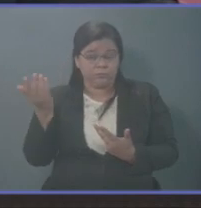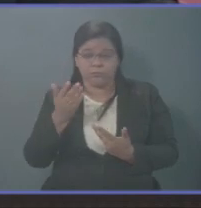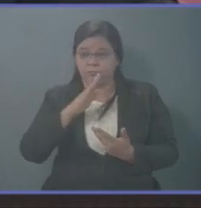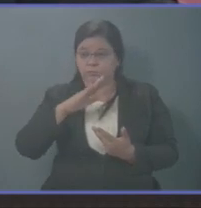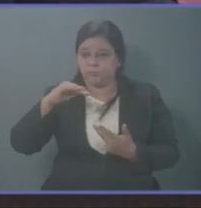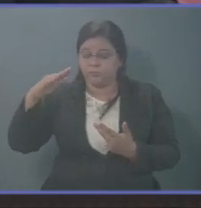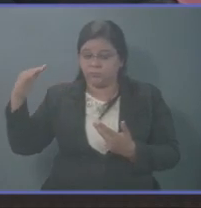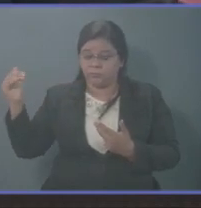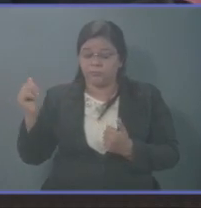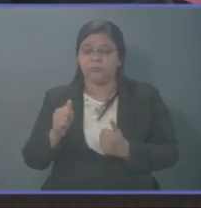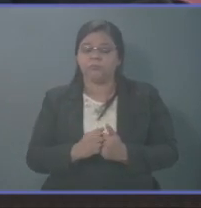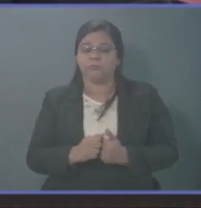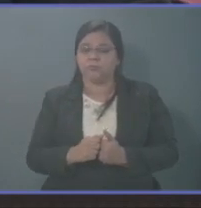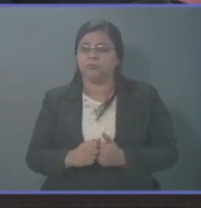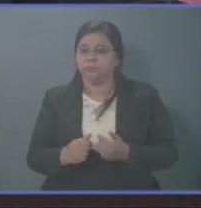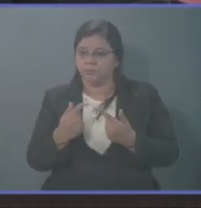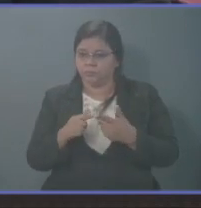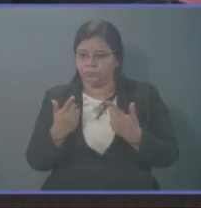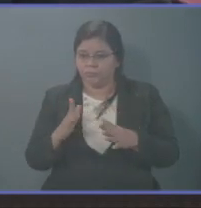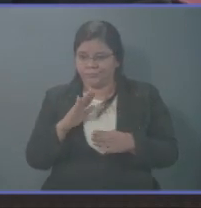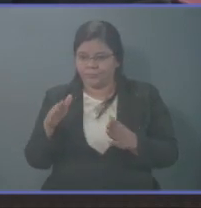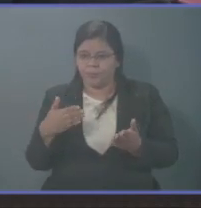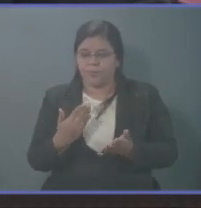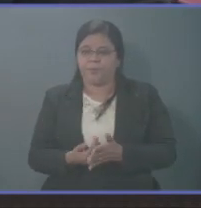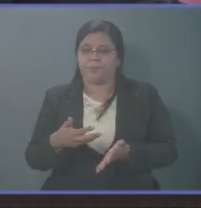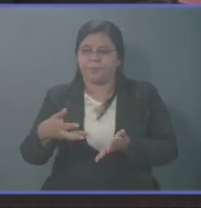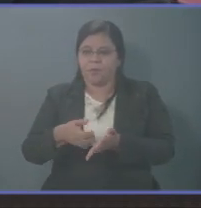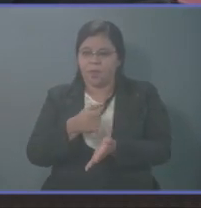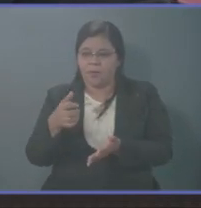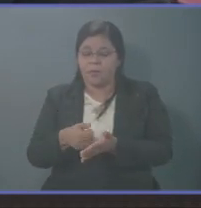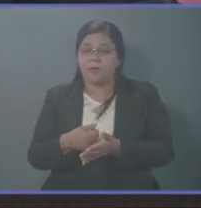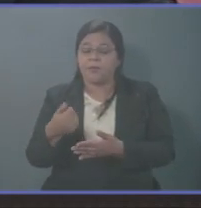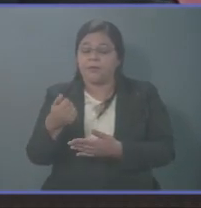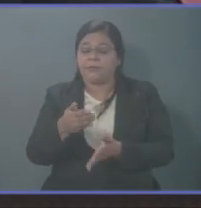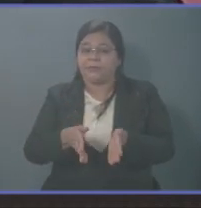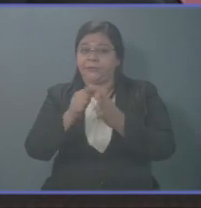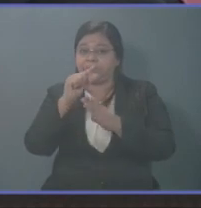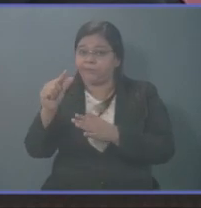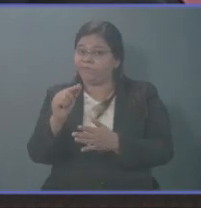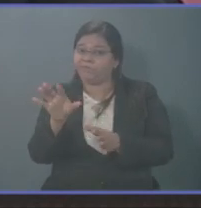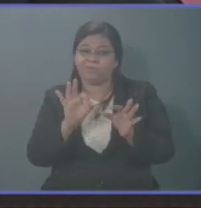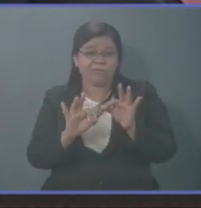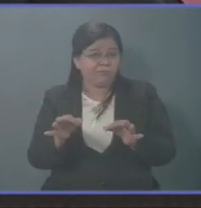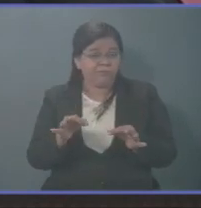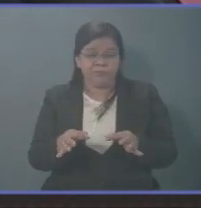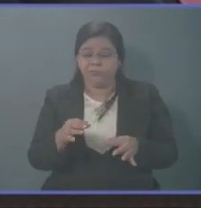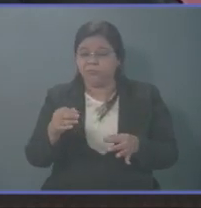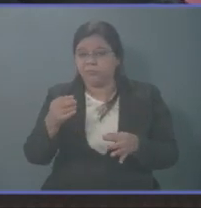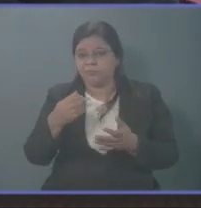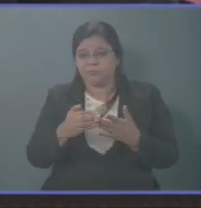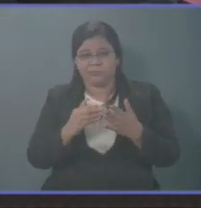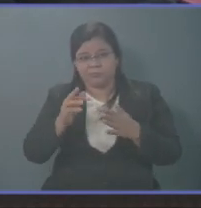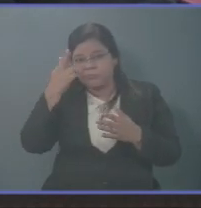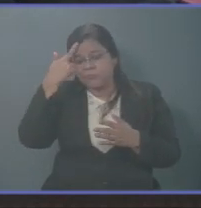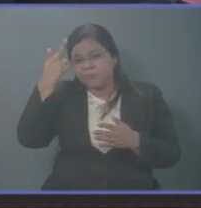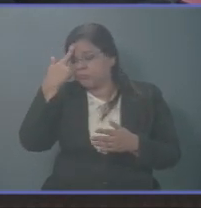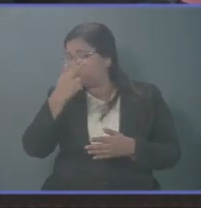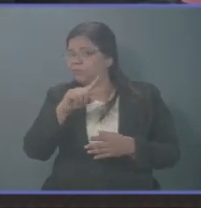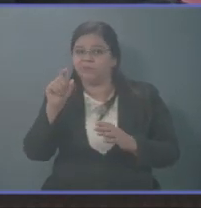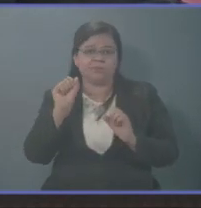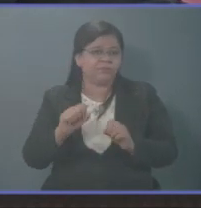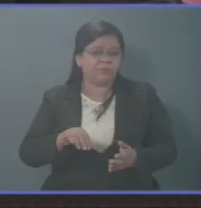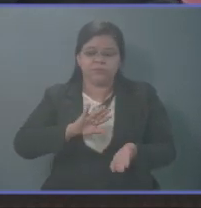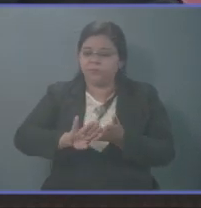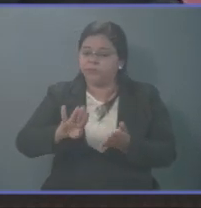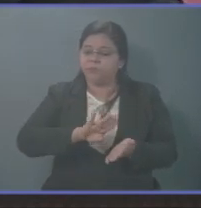por COVID-19, existen sujetos pasivos que por diversas circunstancias no han dado fiel cumplimiento a sus